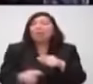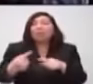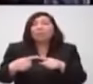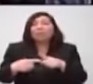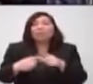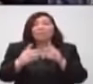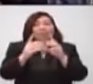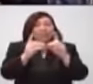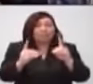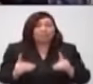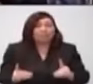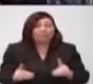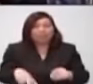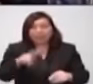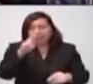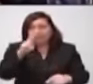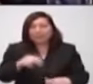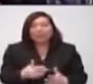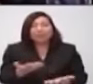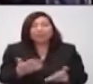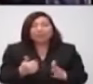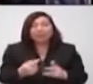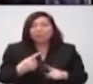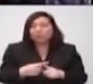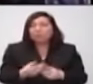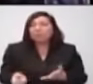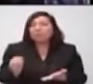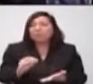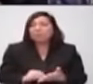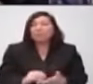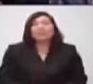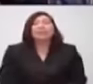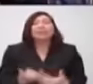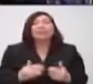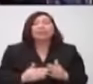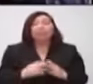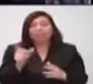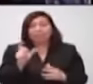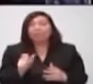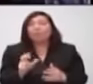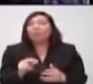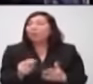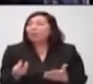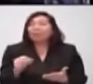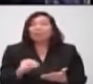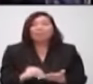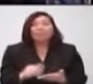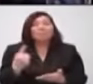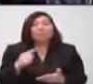diferentes departamentos del Perú. Casi, si se suma la mayor parte de esta gráfica, no alcanza